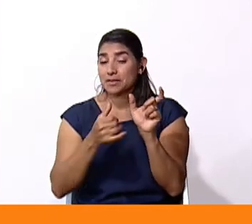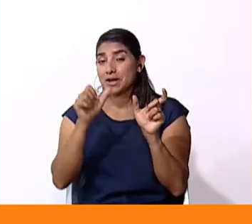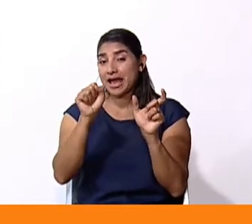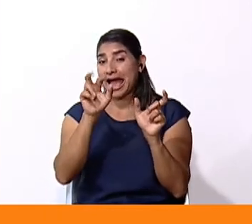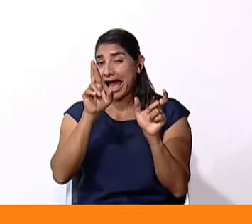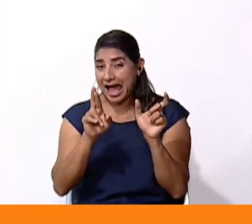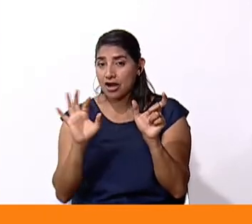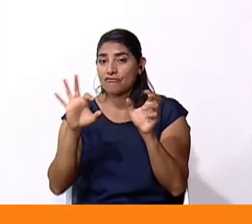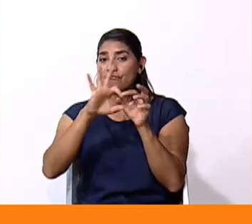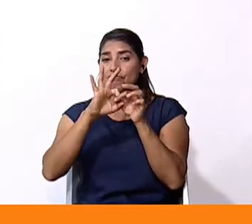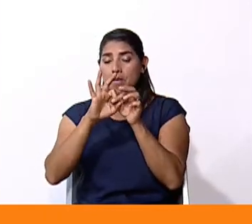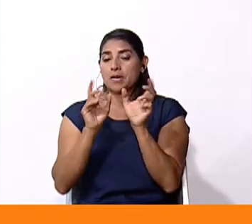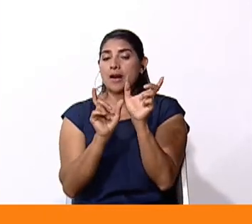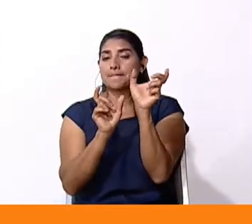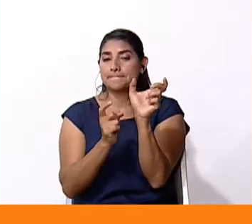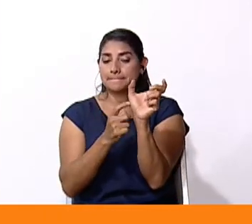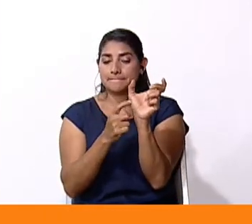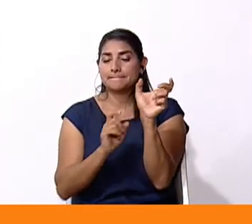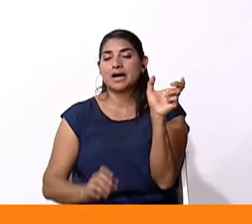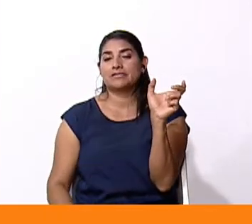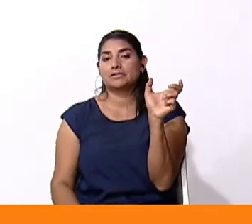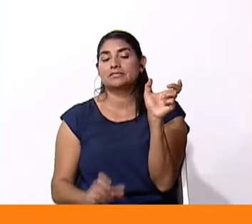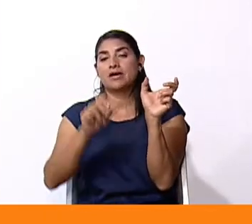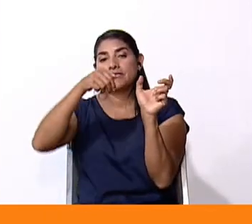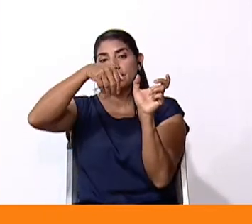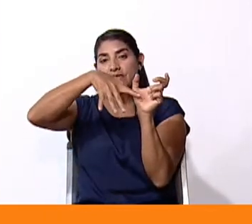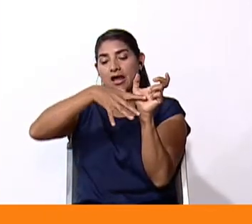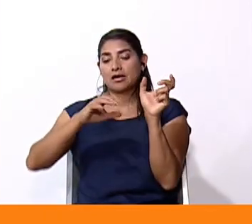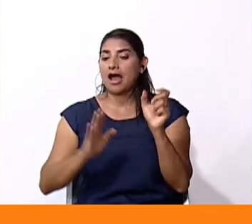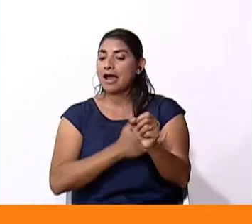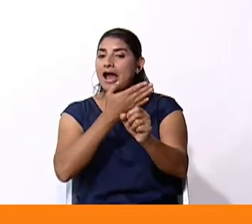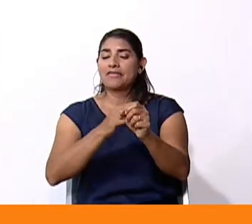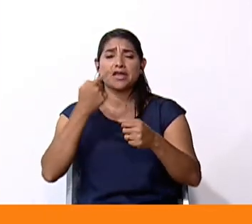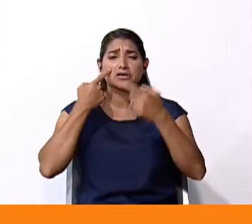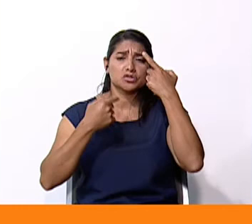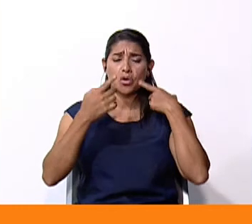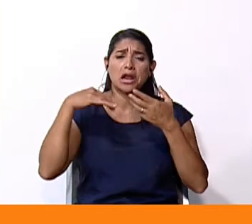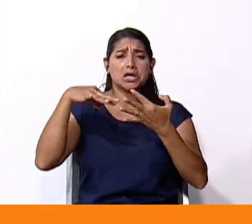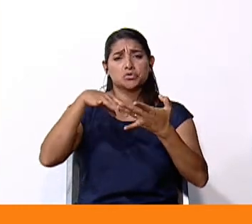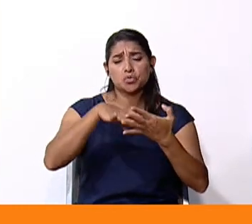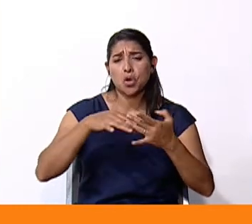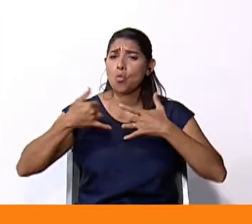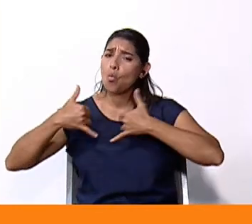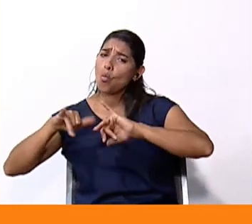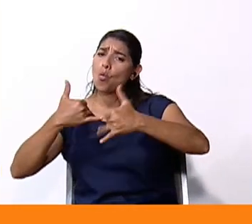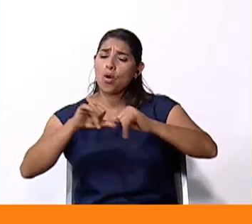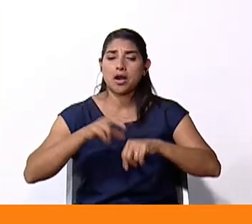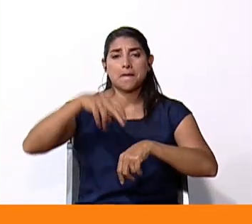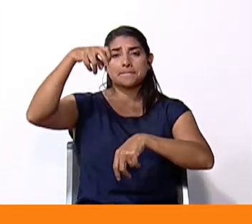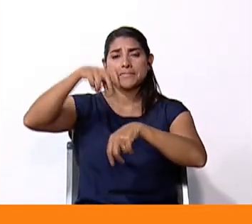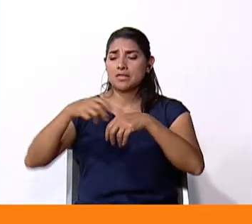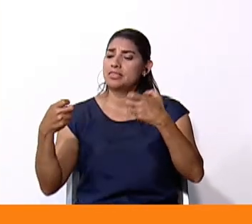ar forman parte de la primera conjugación. Cantar, llorar, estudiar, jugar,